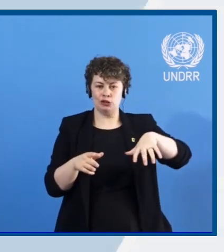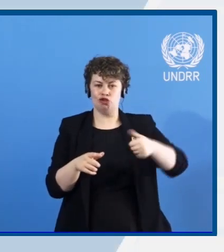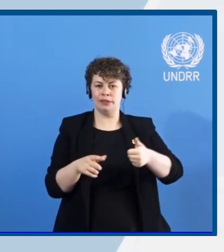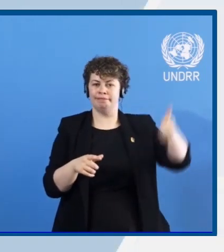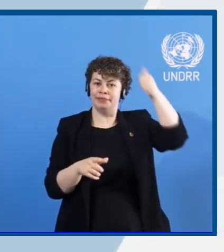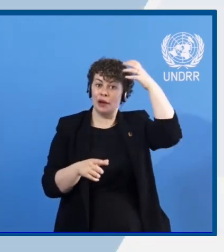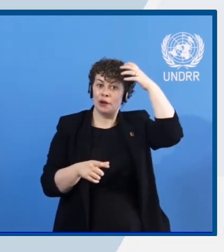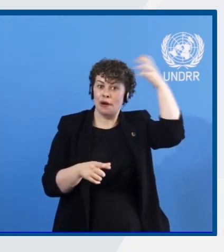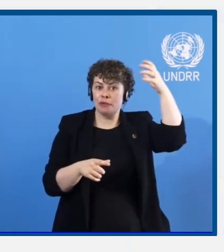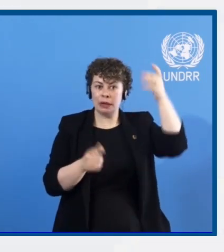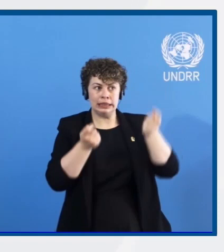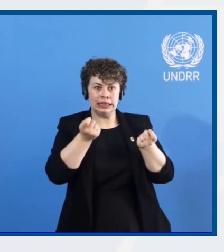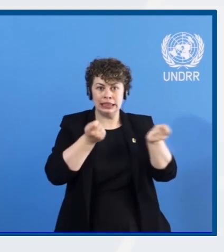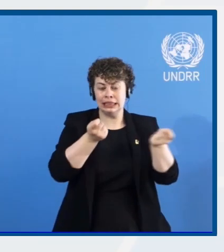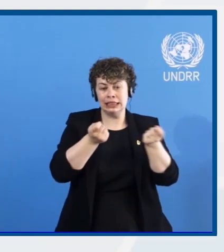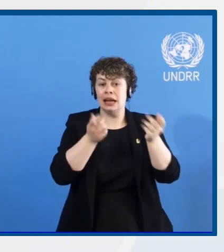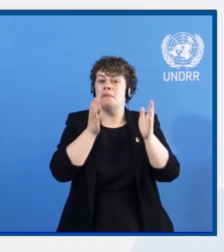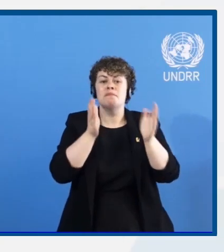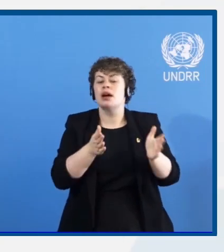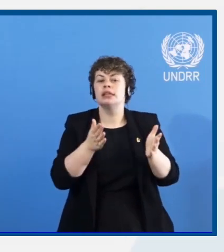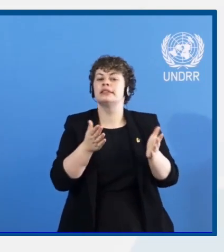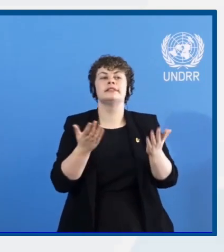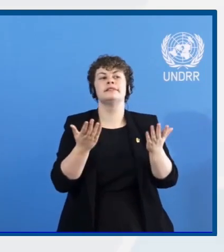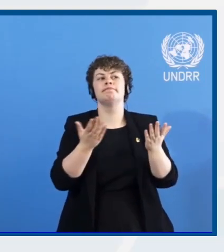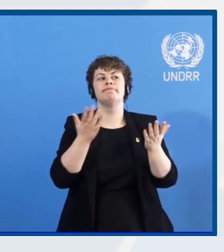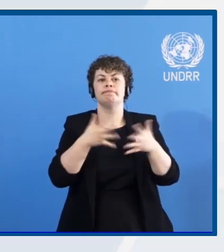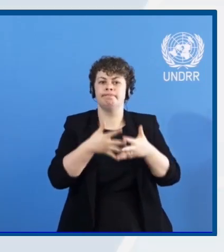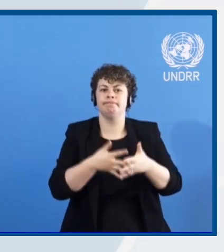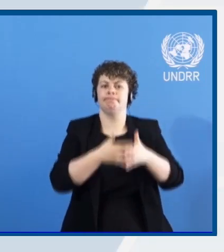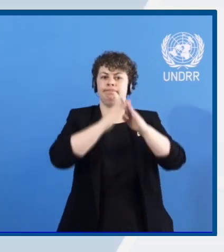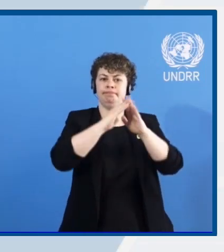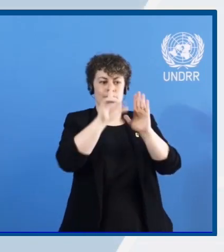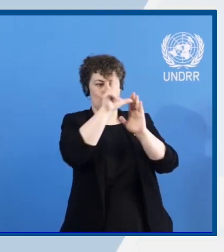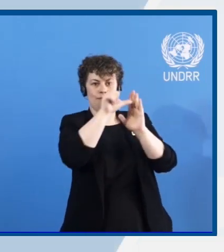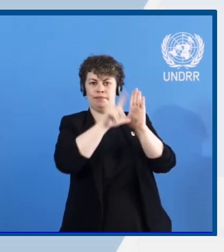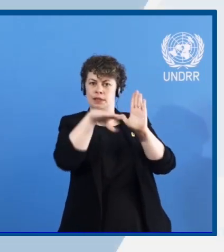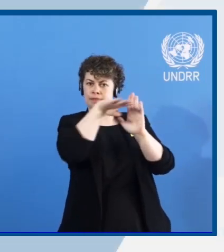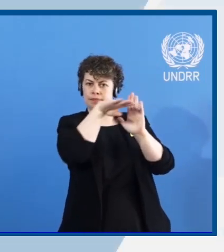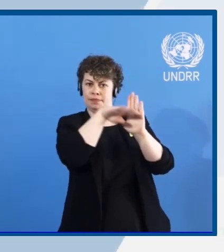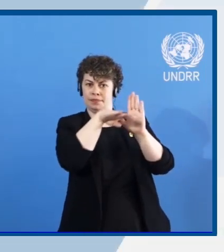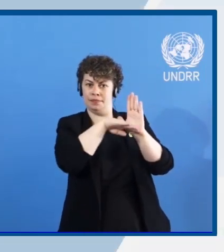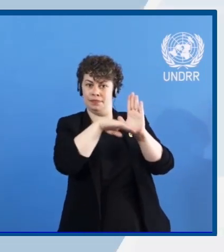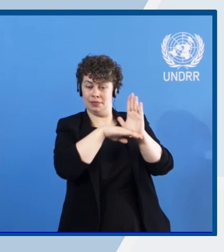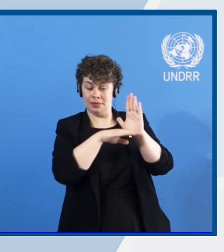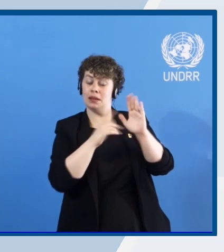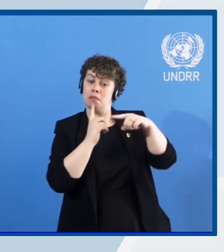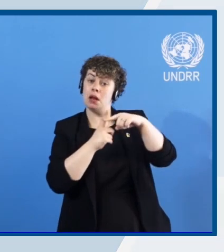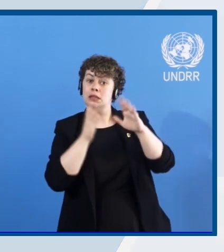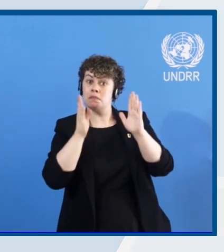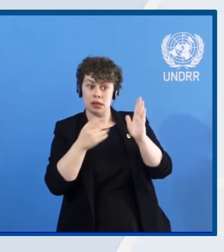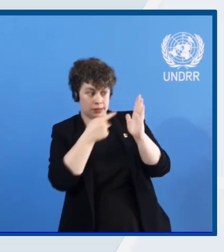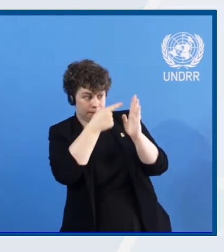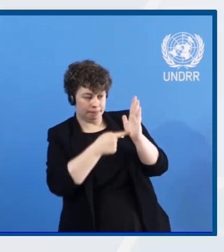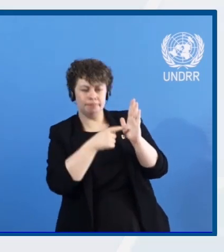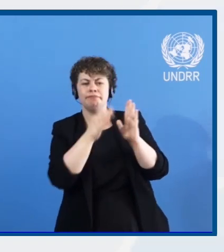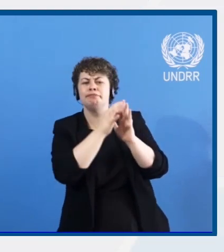puedan promover lo que yo llamo una doble línea. Por un lado, las regulaciones necesarias para orientar de manera casi